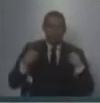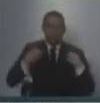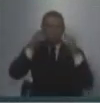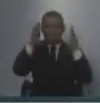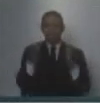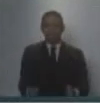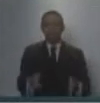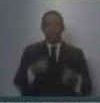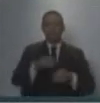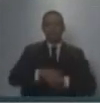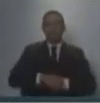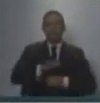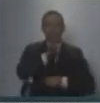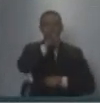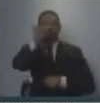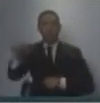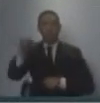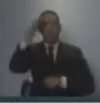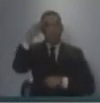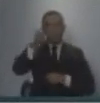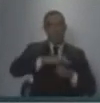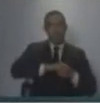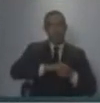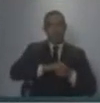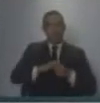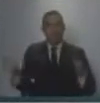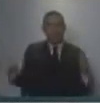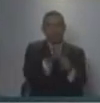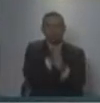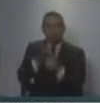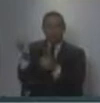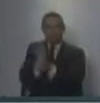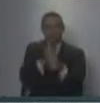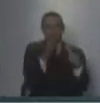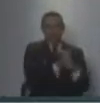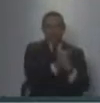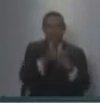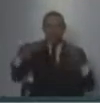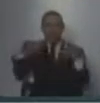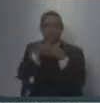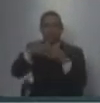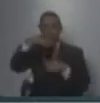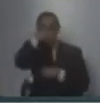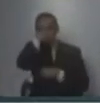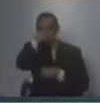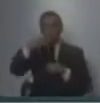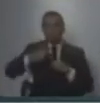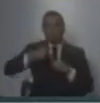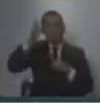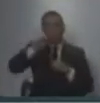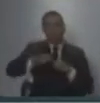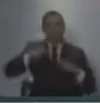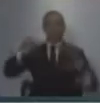AVES, permitiendo desarticular bandas dedicadas a la extorsión y el secuestro en el